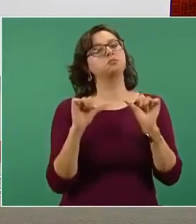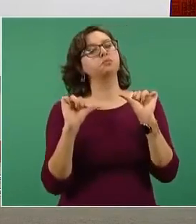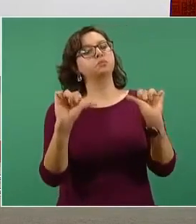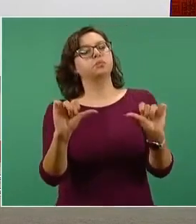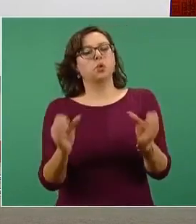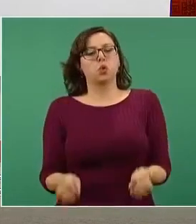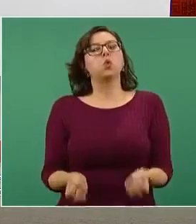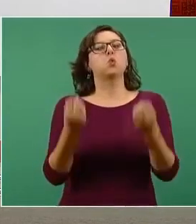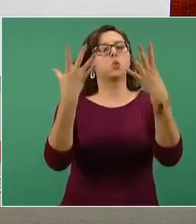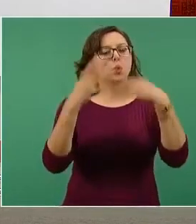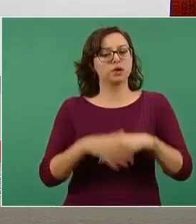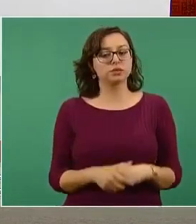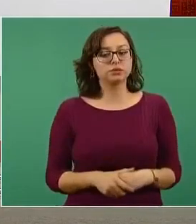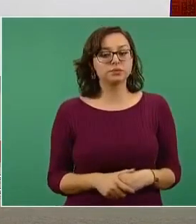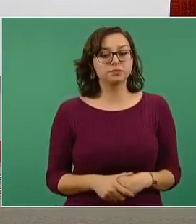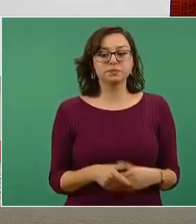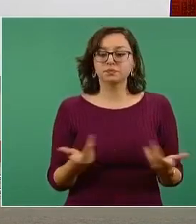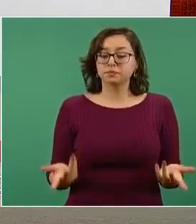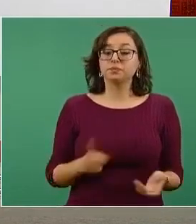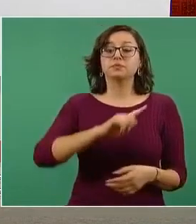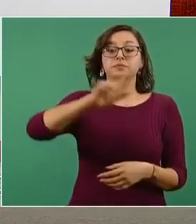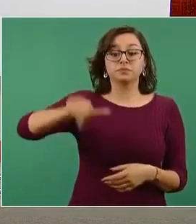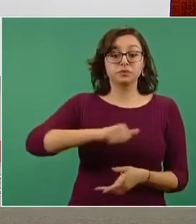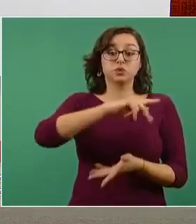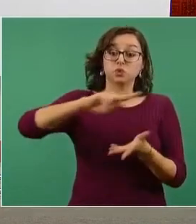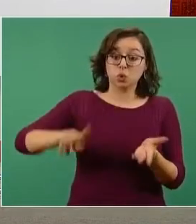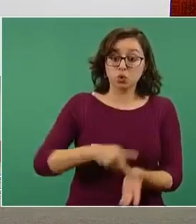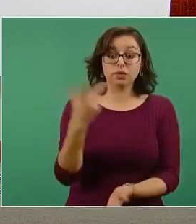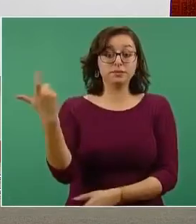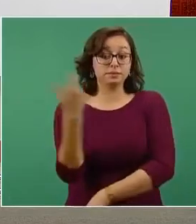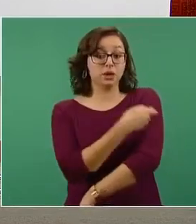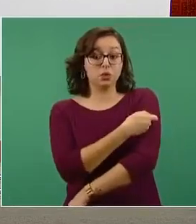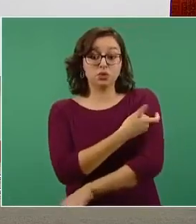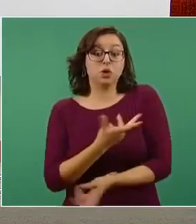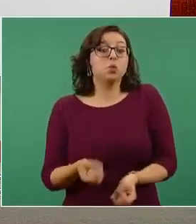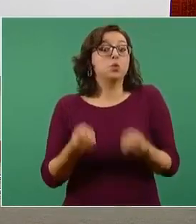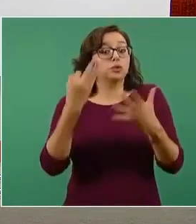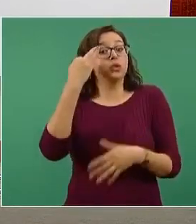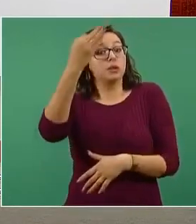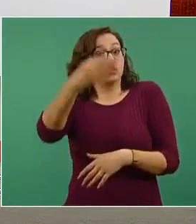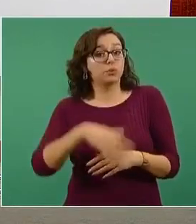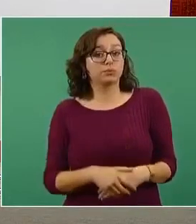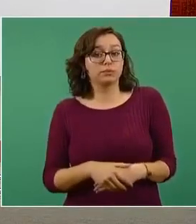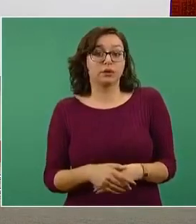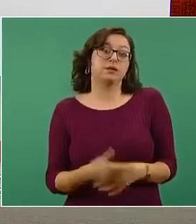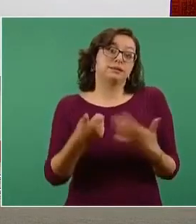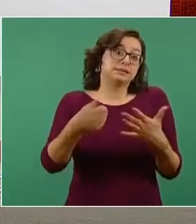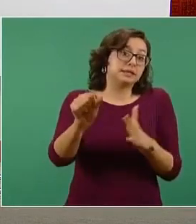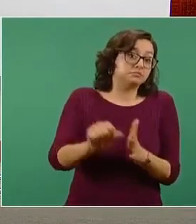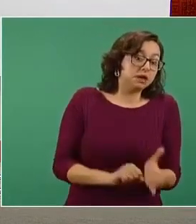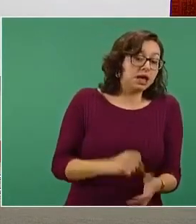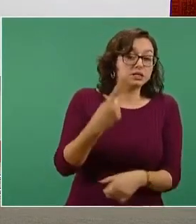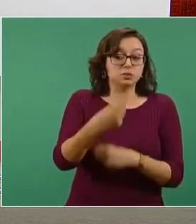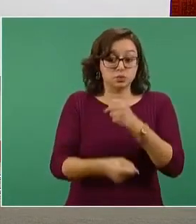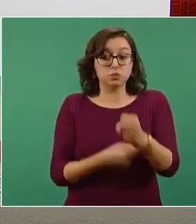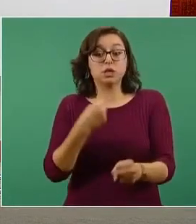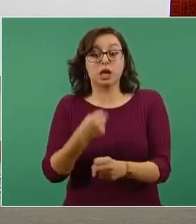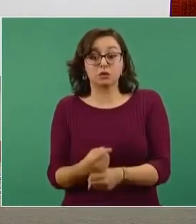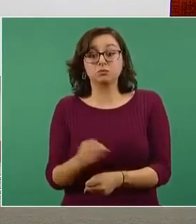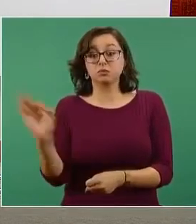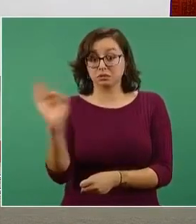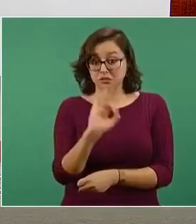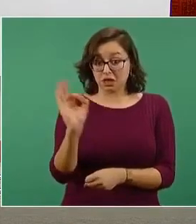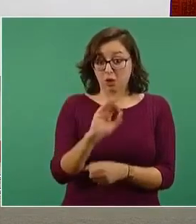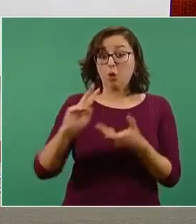todas las personas deberemos de vacunarnos después, no sé, después de 6 meses, de 1 año? Y si ya tiene el gobierno contemplada esta